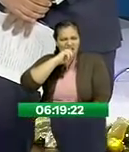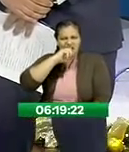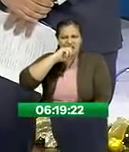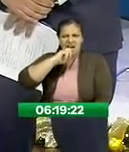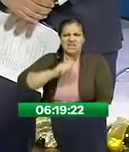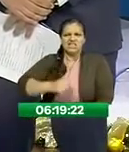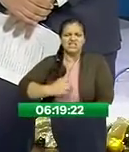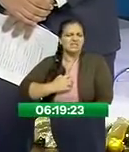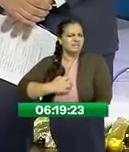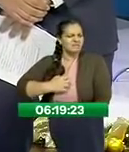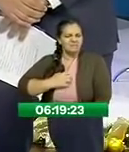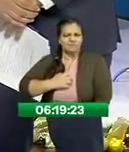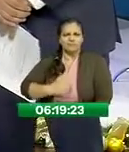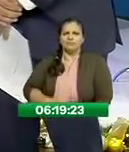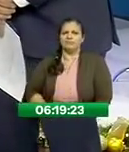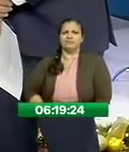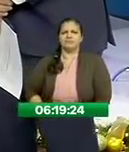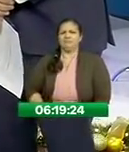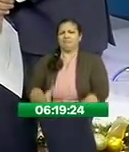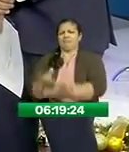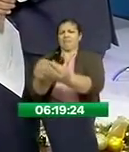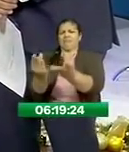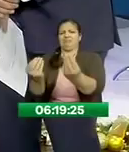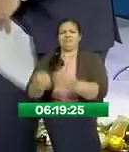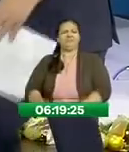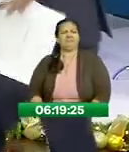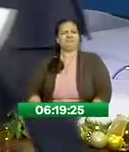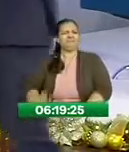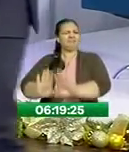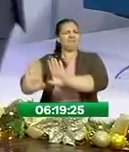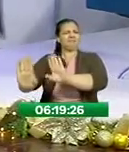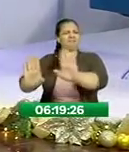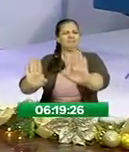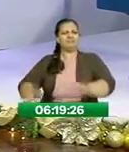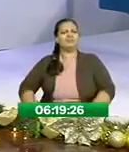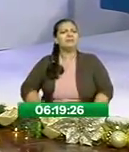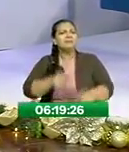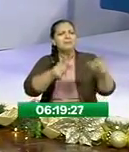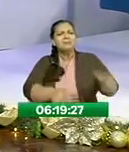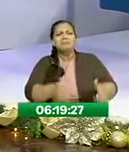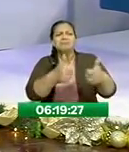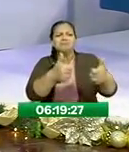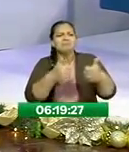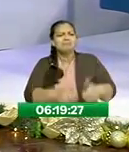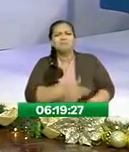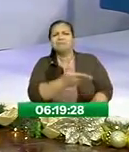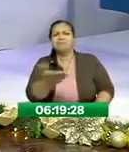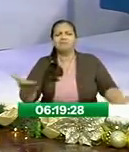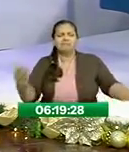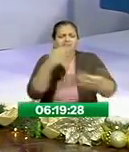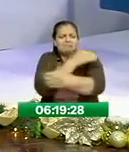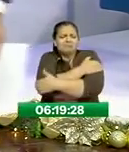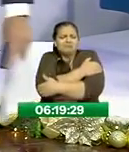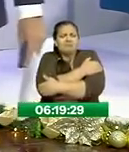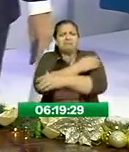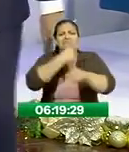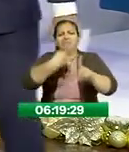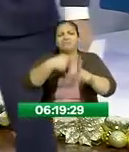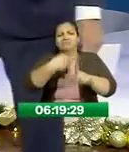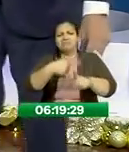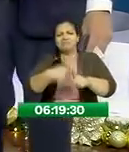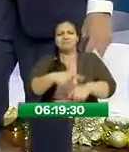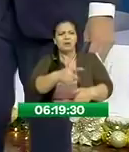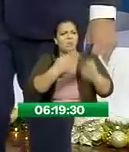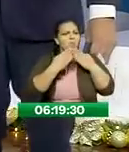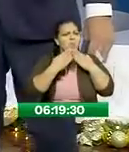gente que te ve y solamente te da un abrazo y tú te sientes bien. Dame un abrazo. Eso. Tan lindo. ¿Sabes qué? Una